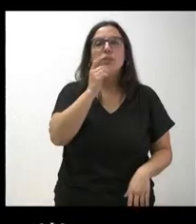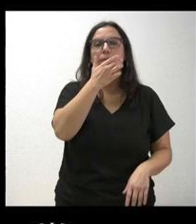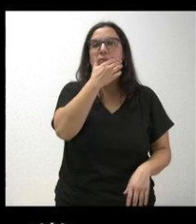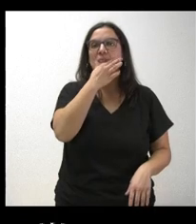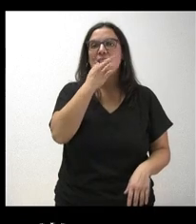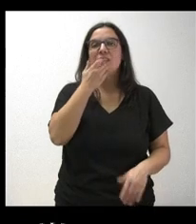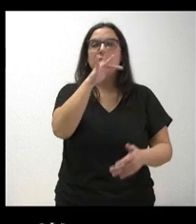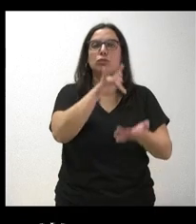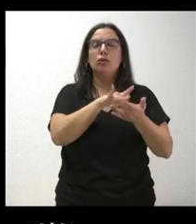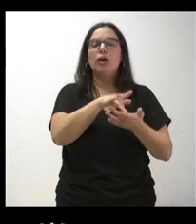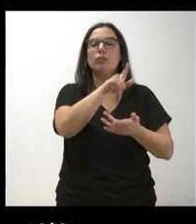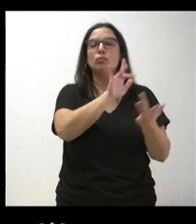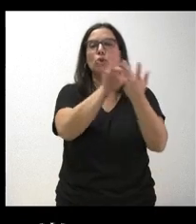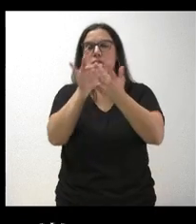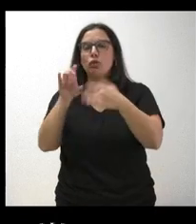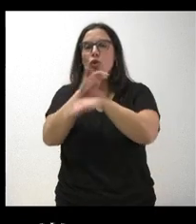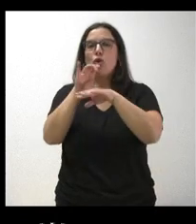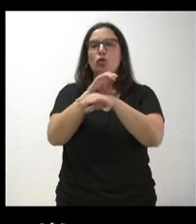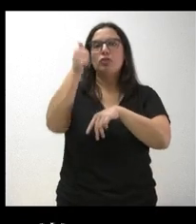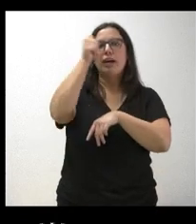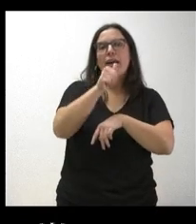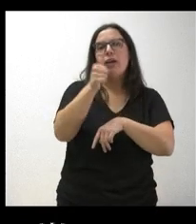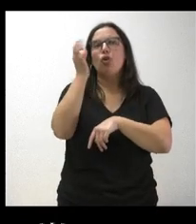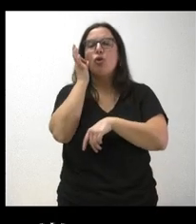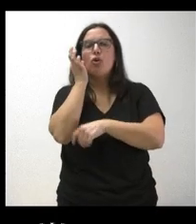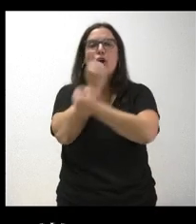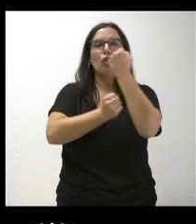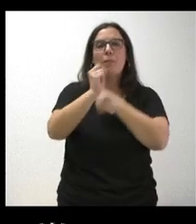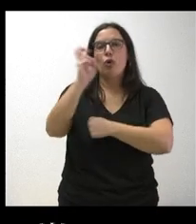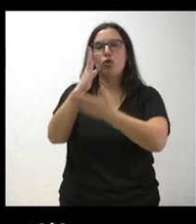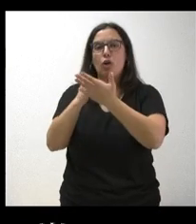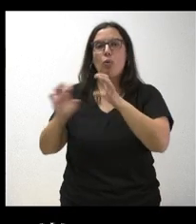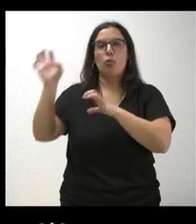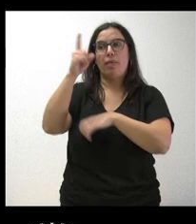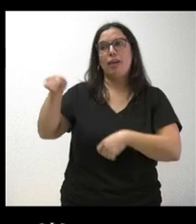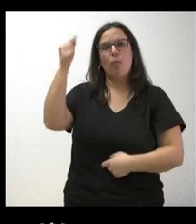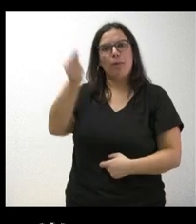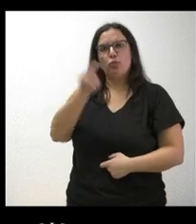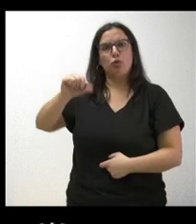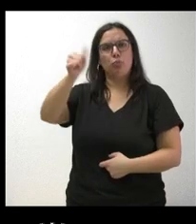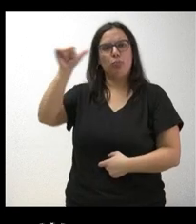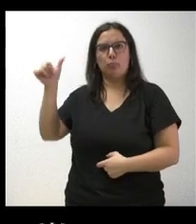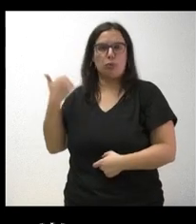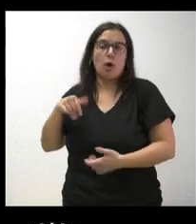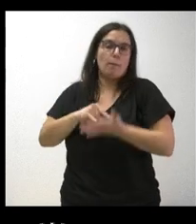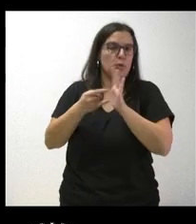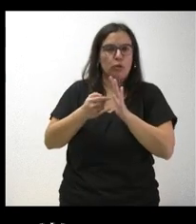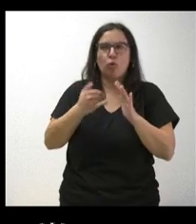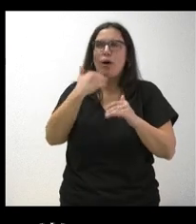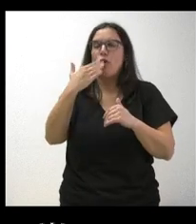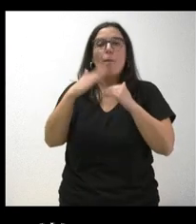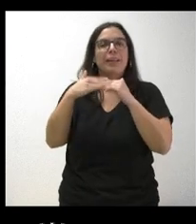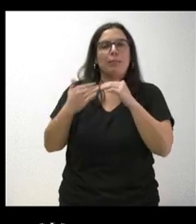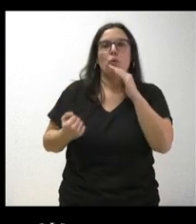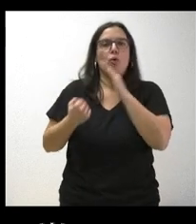oportunidad de hablar con consejeros de economía de otras comunidades que ya han aprobado sus presupuestos el proyecto de presupuestos o el techo de gasto